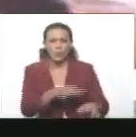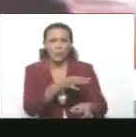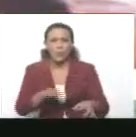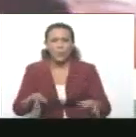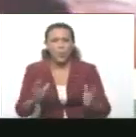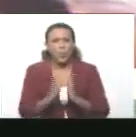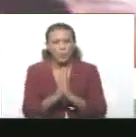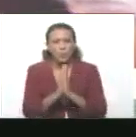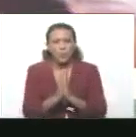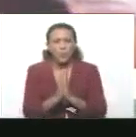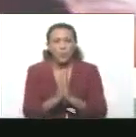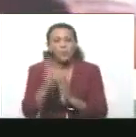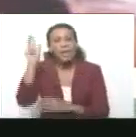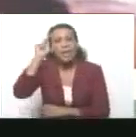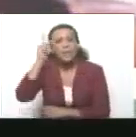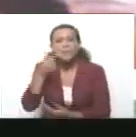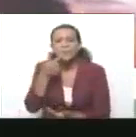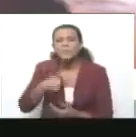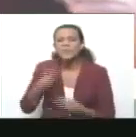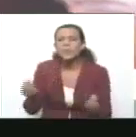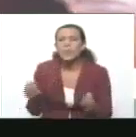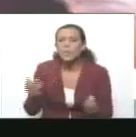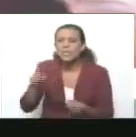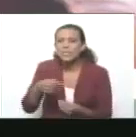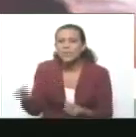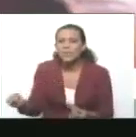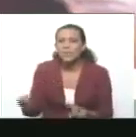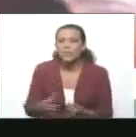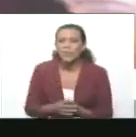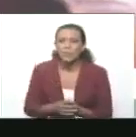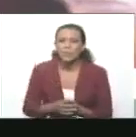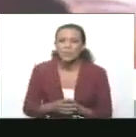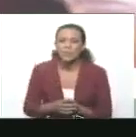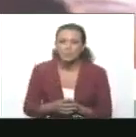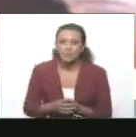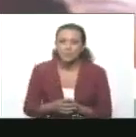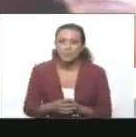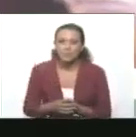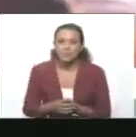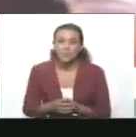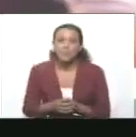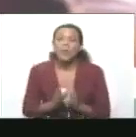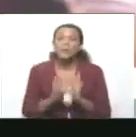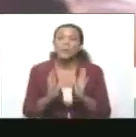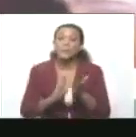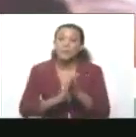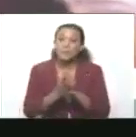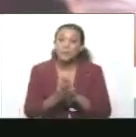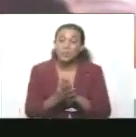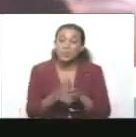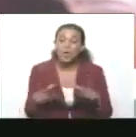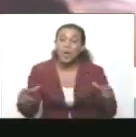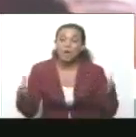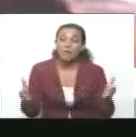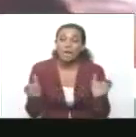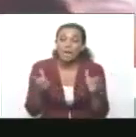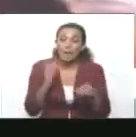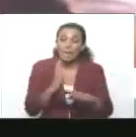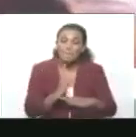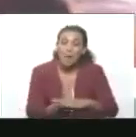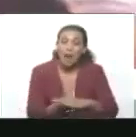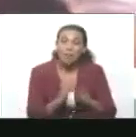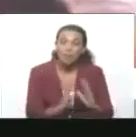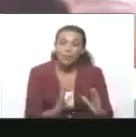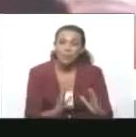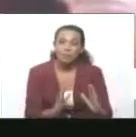dice la profesora? ¿Sí? De Santa Cruz. Sí. Vamos a despedir este segmento con